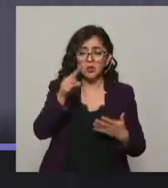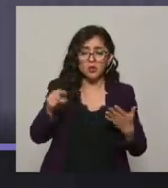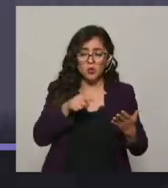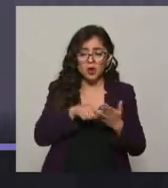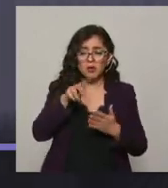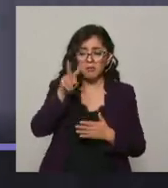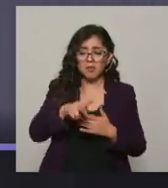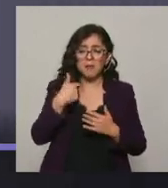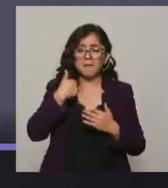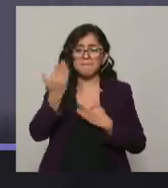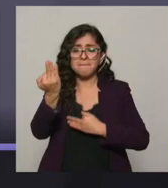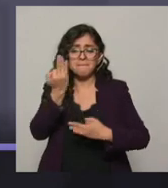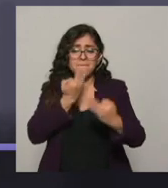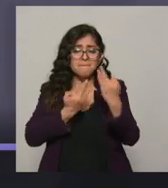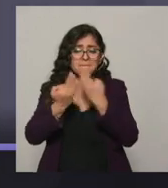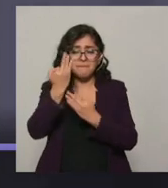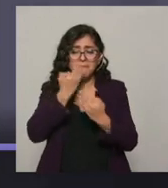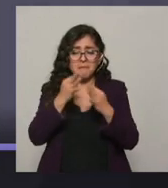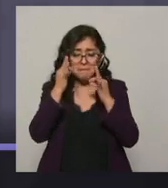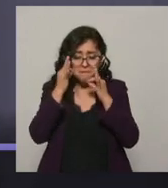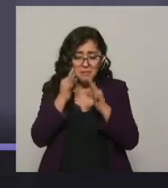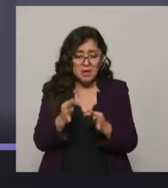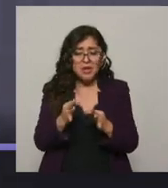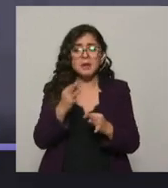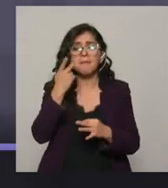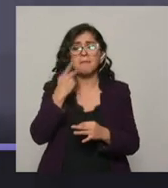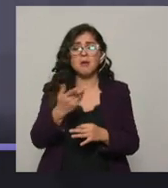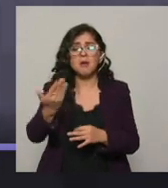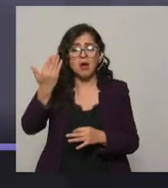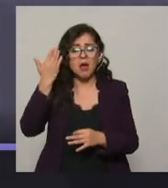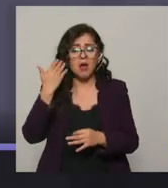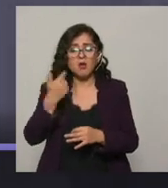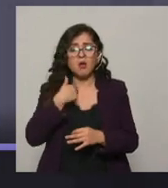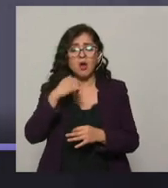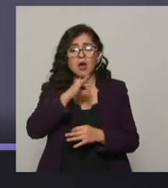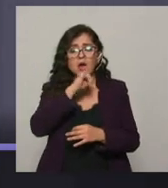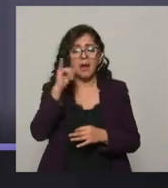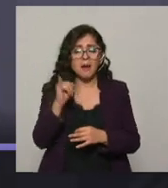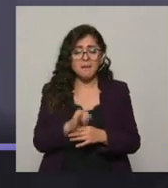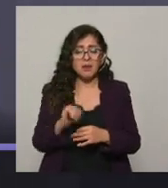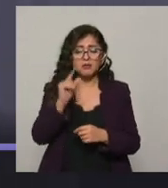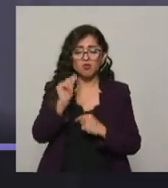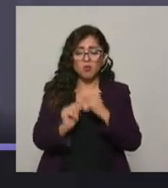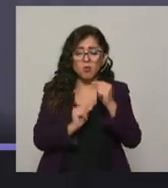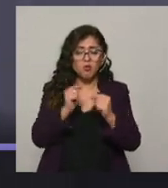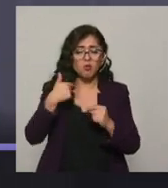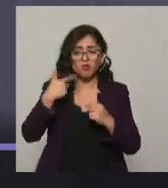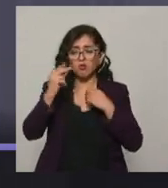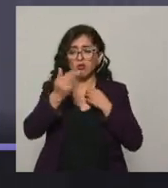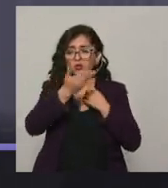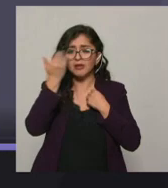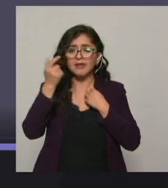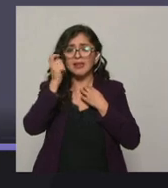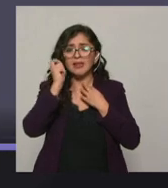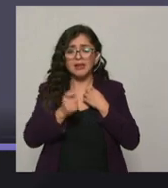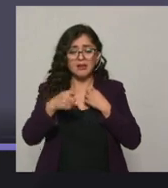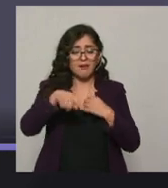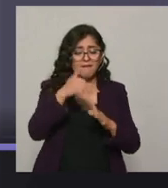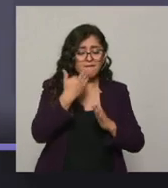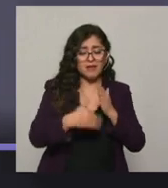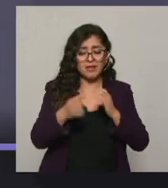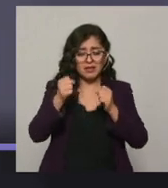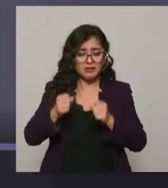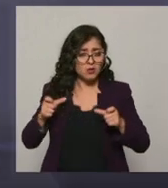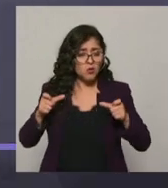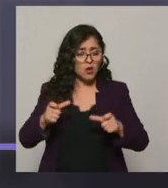aquí, en el local. en el CDMX. Sí, y yo también he tenido como, o sea, he aprendido a medidas de seguridad que una misma